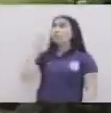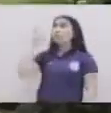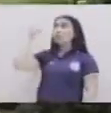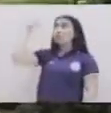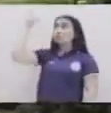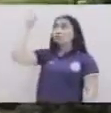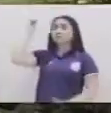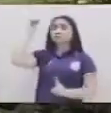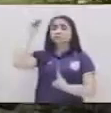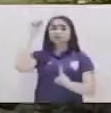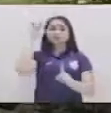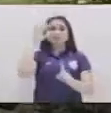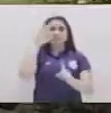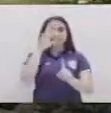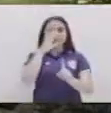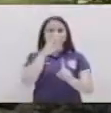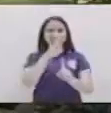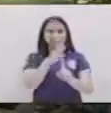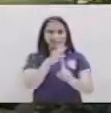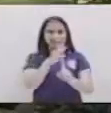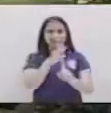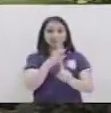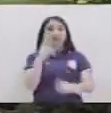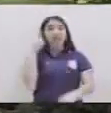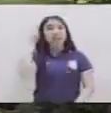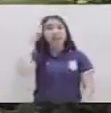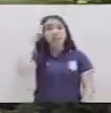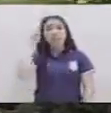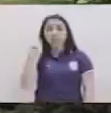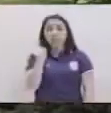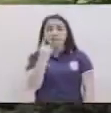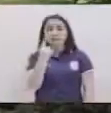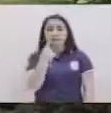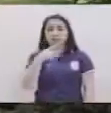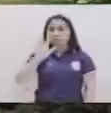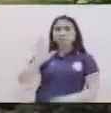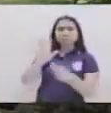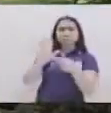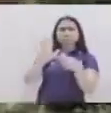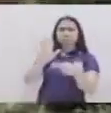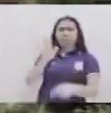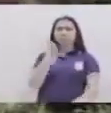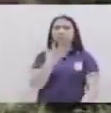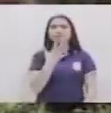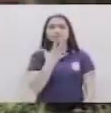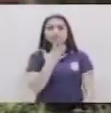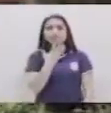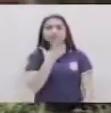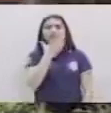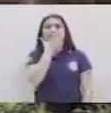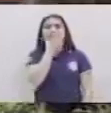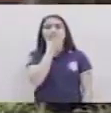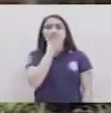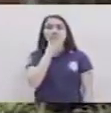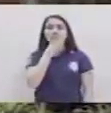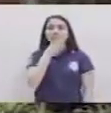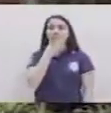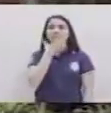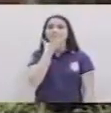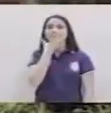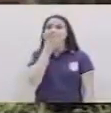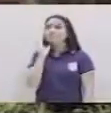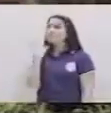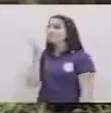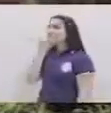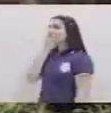hará ahora es dar la vuelta y me verá a mí y utilizaremos de referencia el número 2 y lo único que haremos es encoger